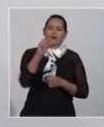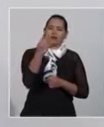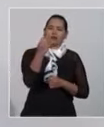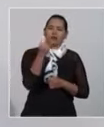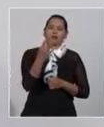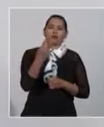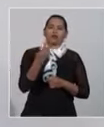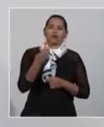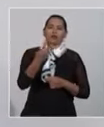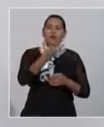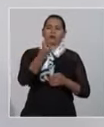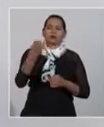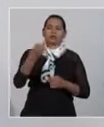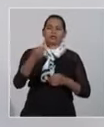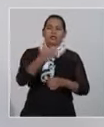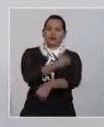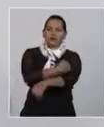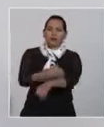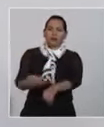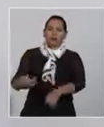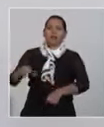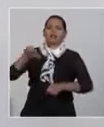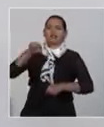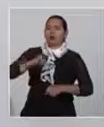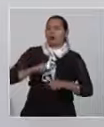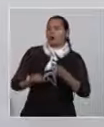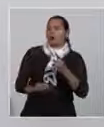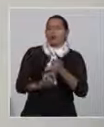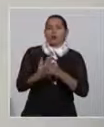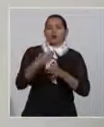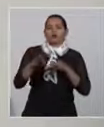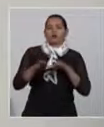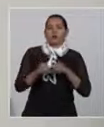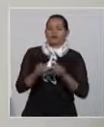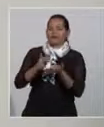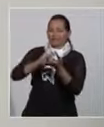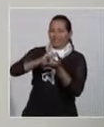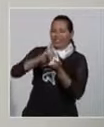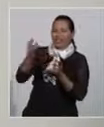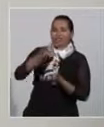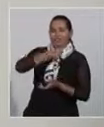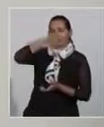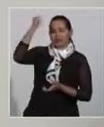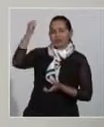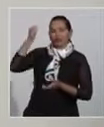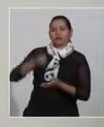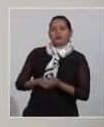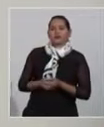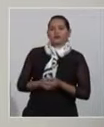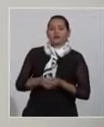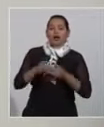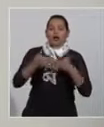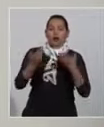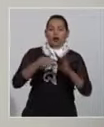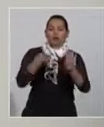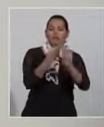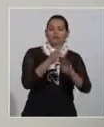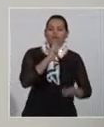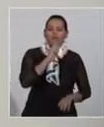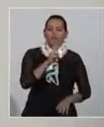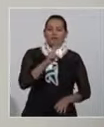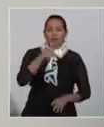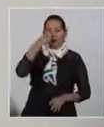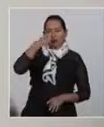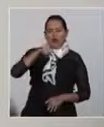29,447 familias que hoy ven el mundo con otros ojos. Gracias, candidato. Ahora la oportunidad de una contrarréplica para el candidato